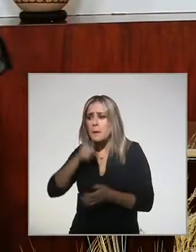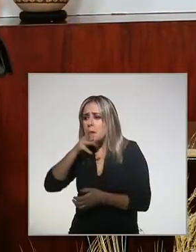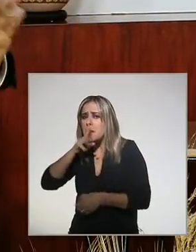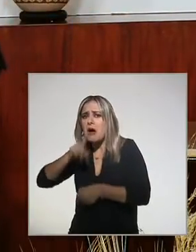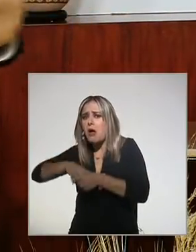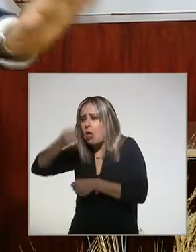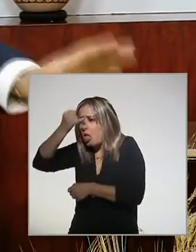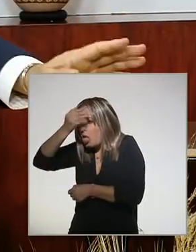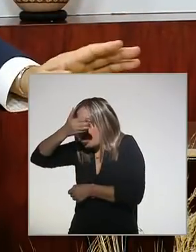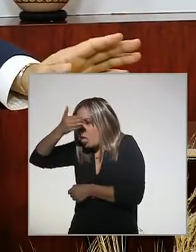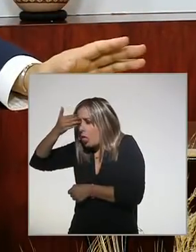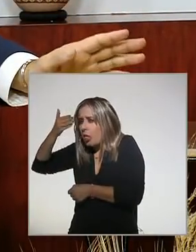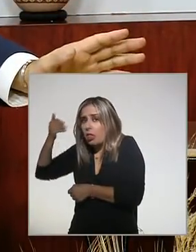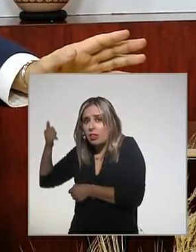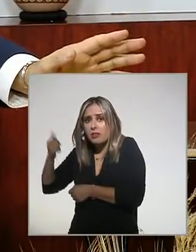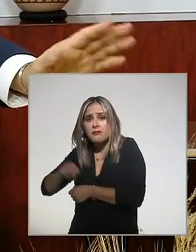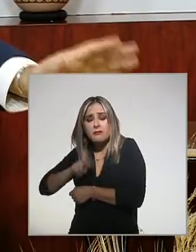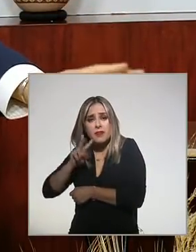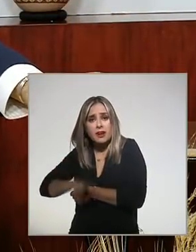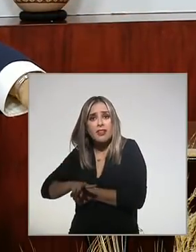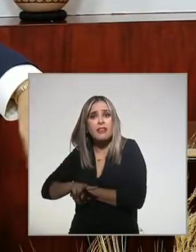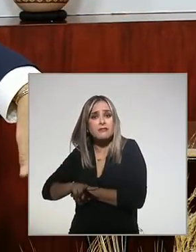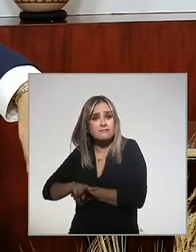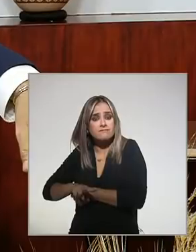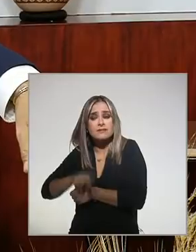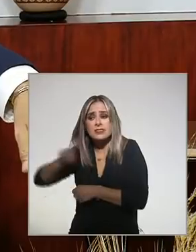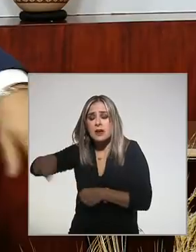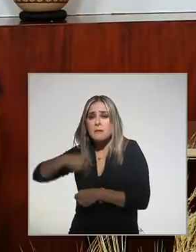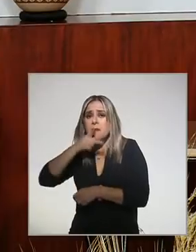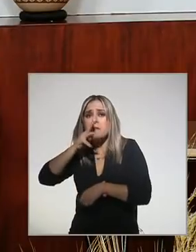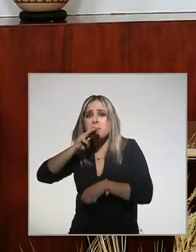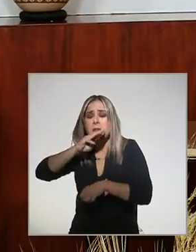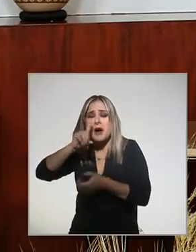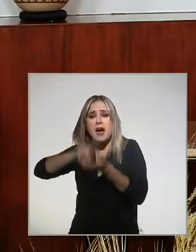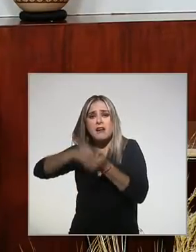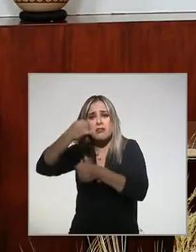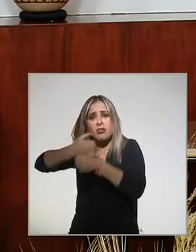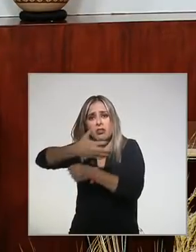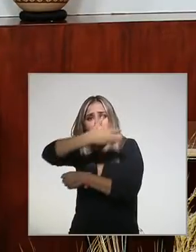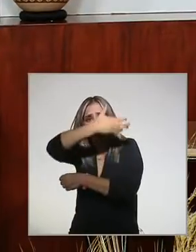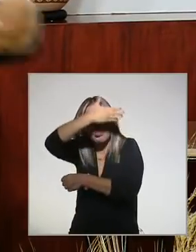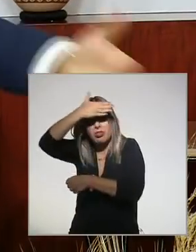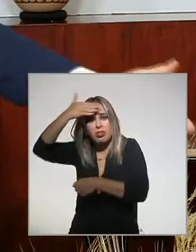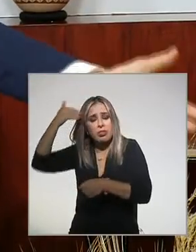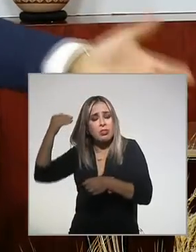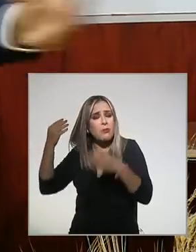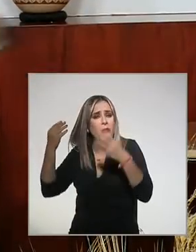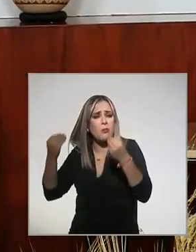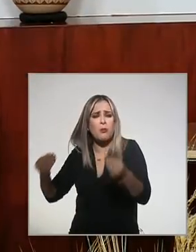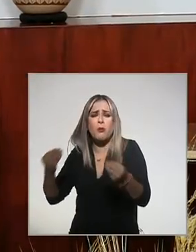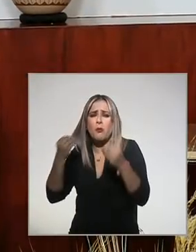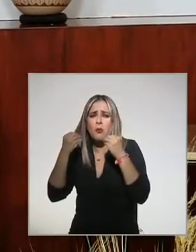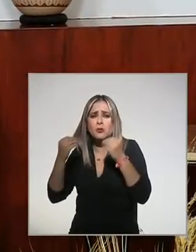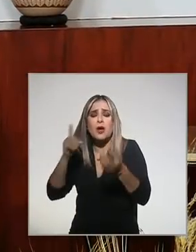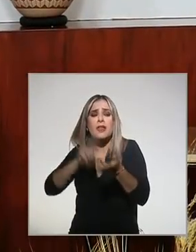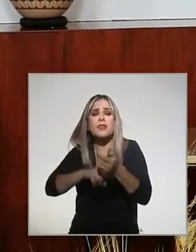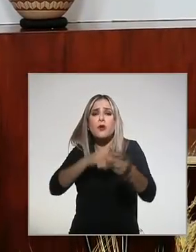Pareciera, no, es una realidad. Pecamos de ingenuos. Pecamos de ingenuos, muchas veces llevan una doble